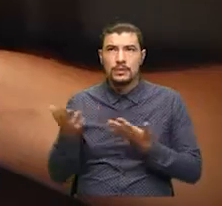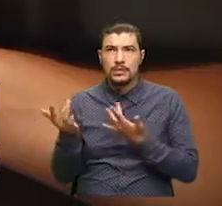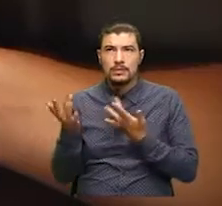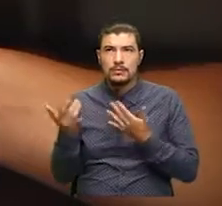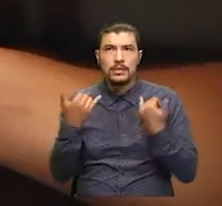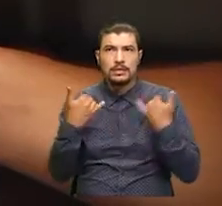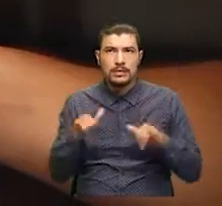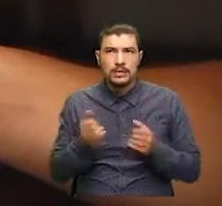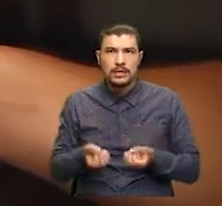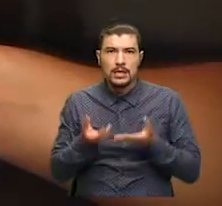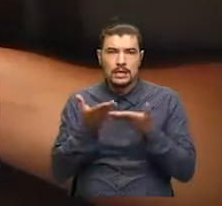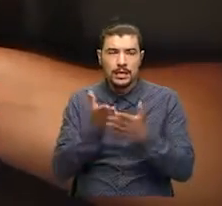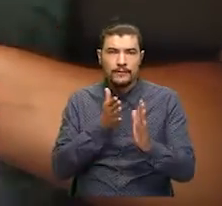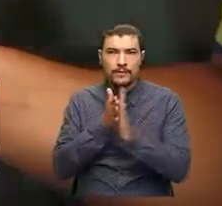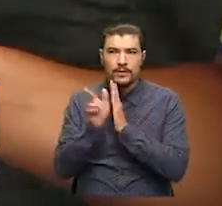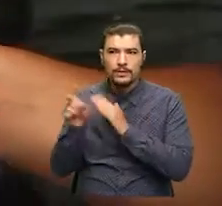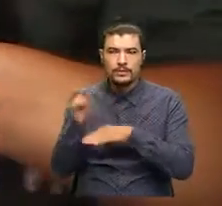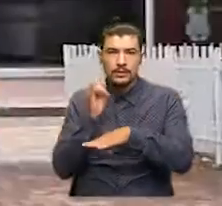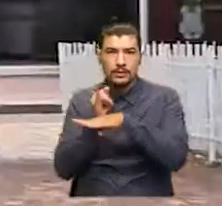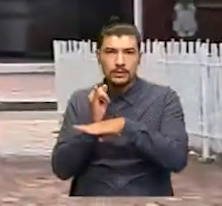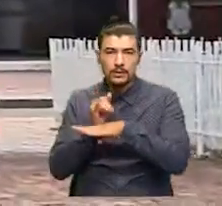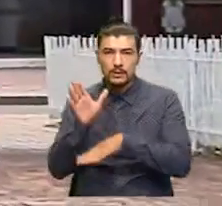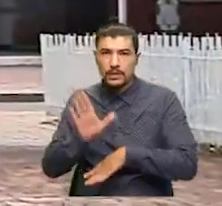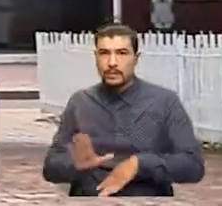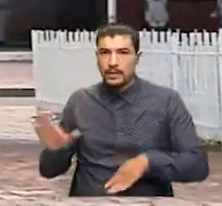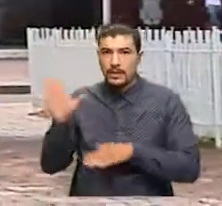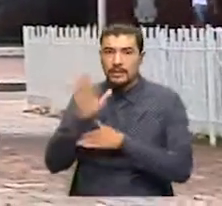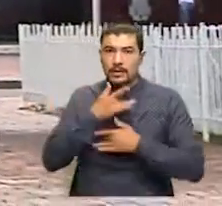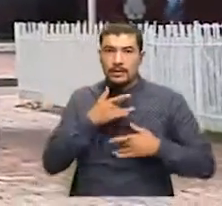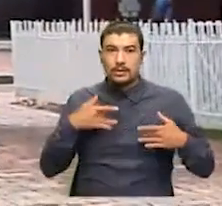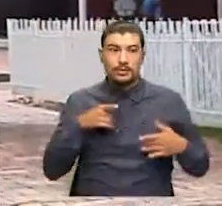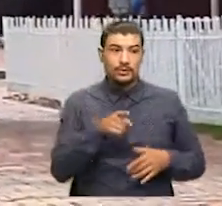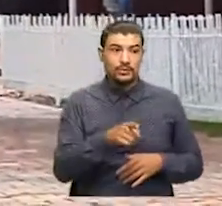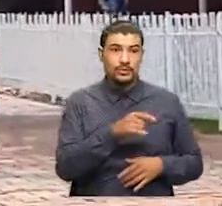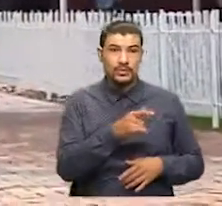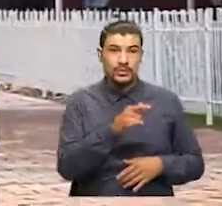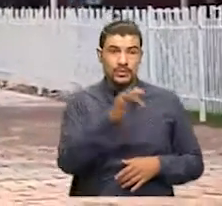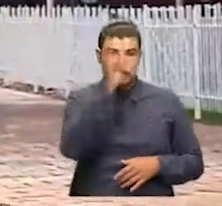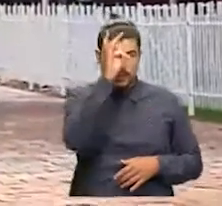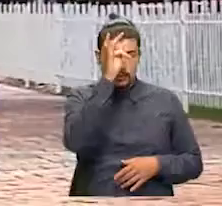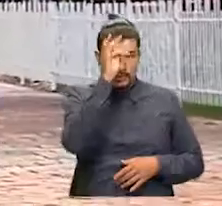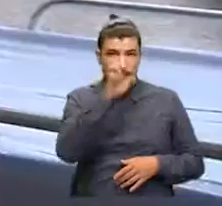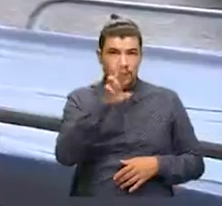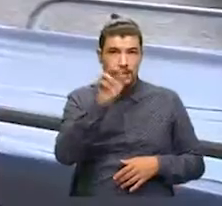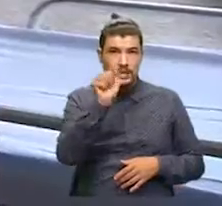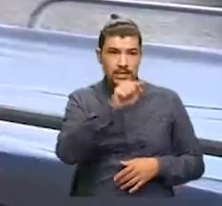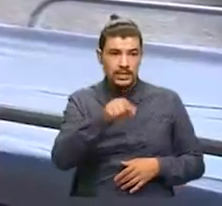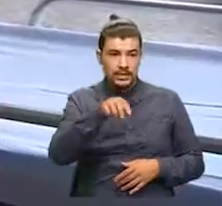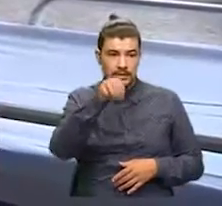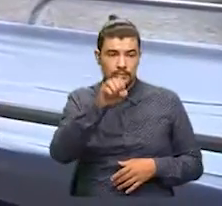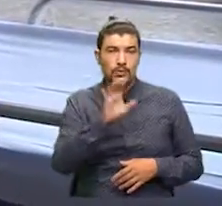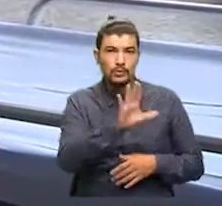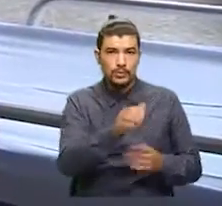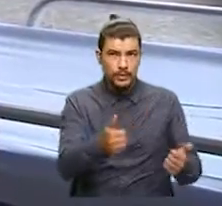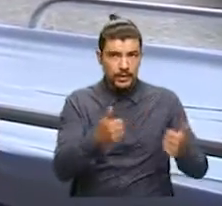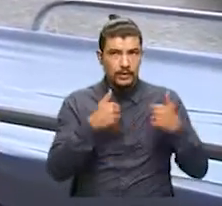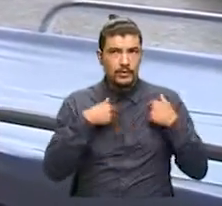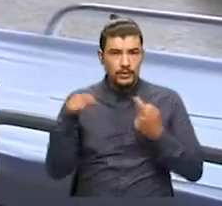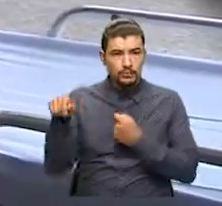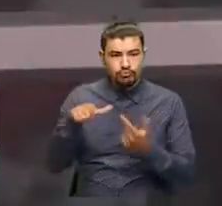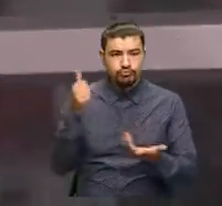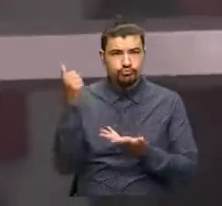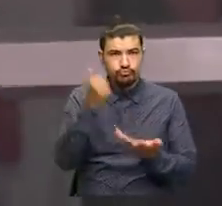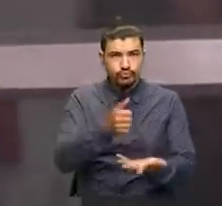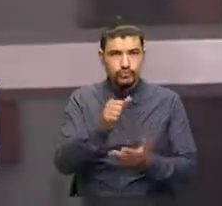ya se radicó la información en el instituto departamental de salud el hospital universitario erasmo meoz se ha visto beneficiado con los recursos girados